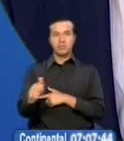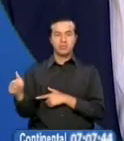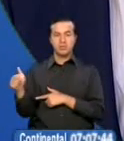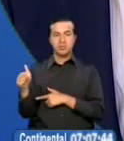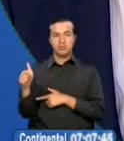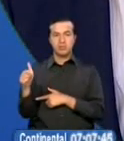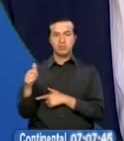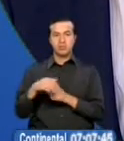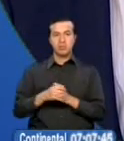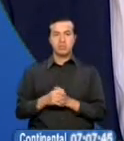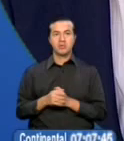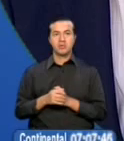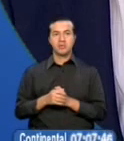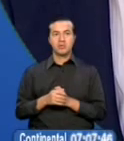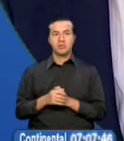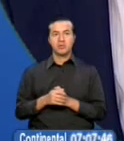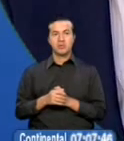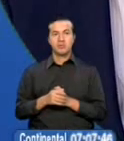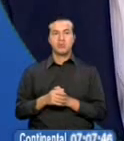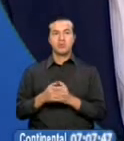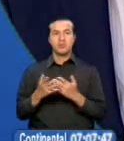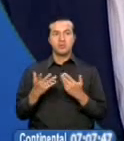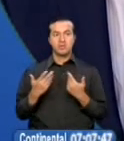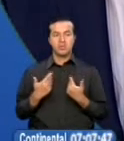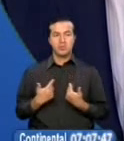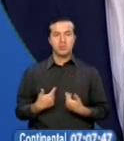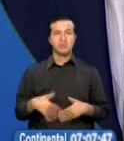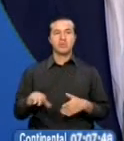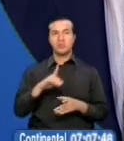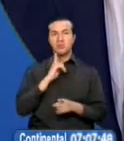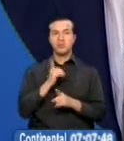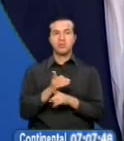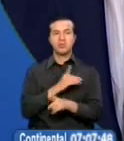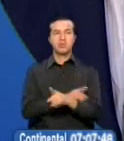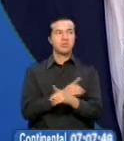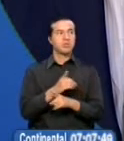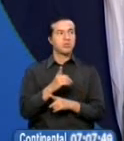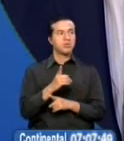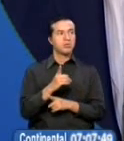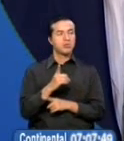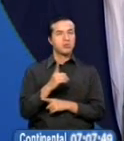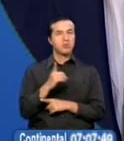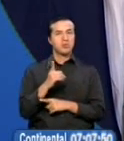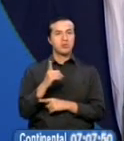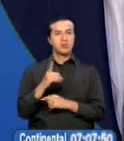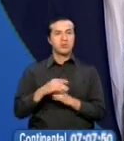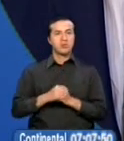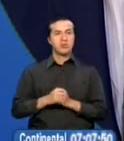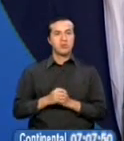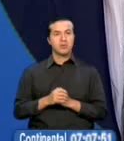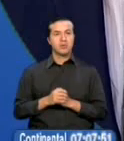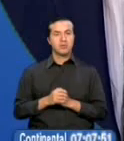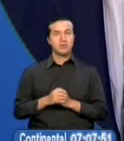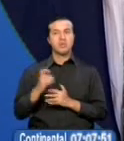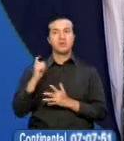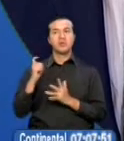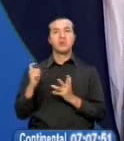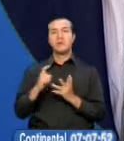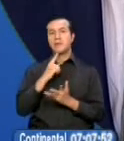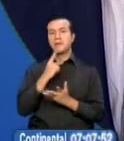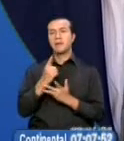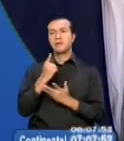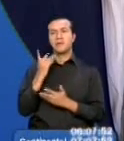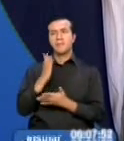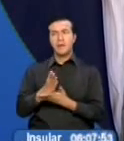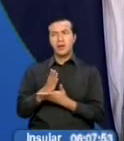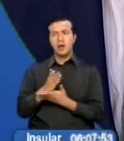La negativa a dicho acuerdo pues origina una situación muy complicada y es la necesidad de no